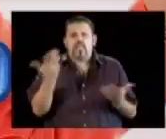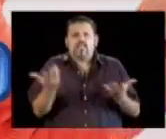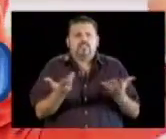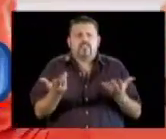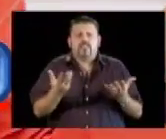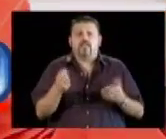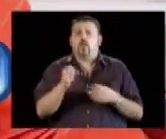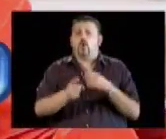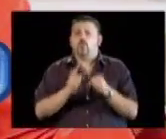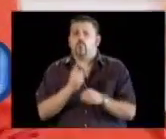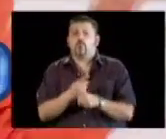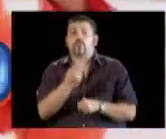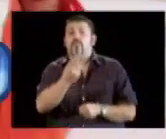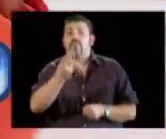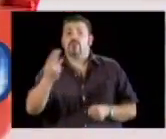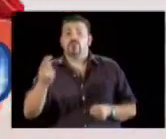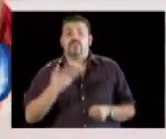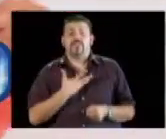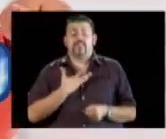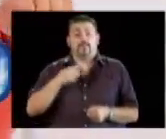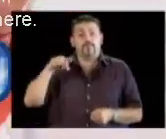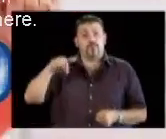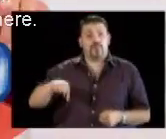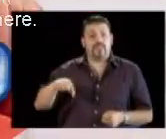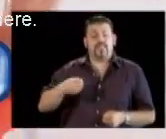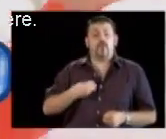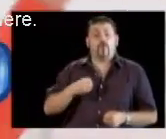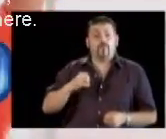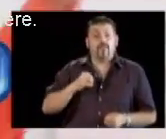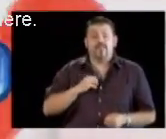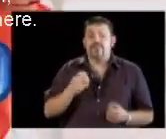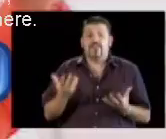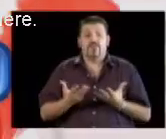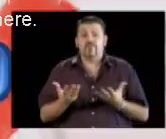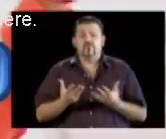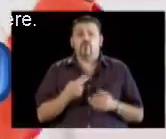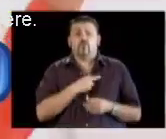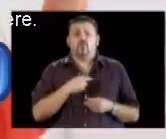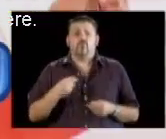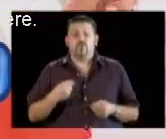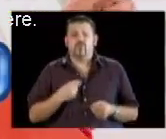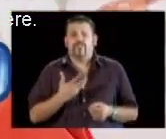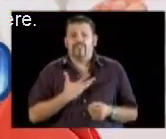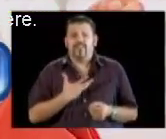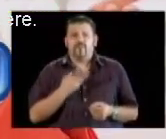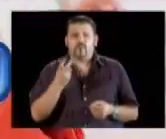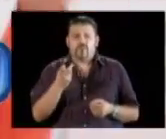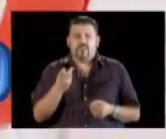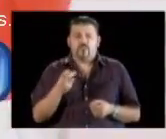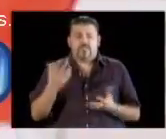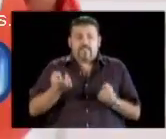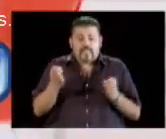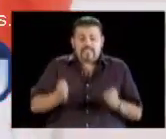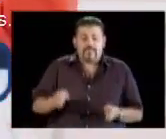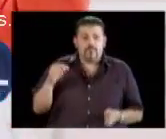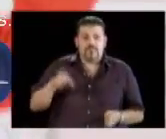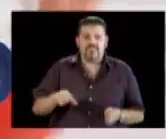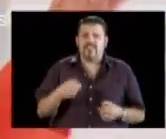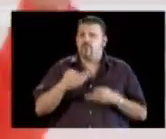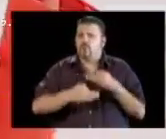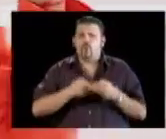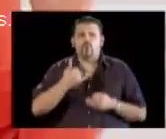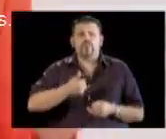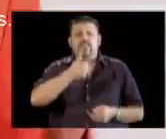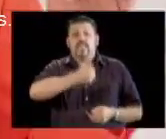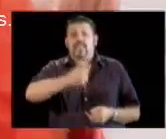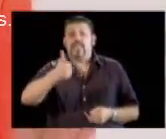que cada uno de ustedes tenga. Pero aquí en OmniLife, quiero decirles que no somos los únicos empresarios, Jorge y yo, que estamos aquí. Todos y cada uno